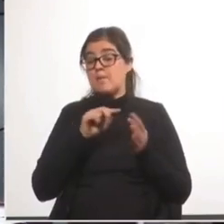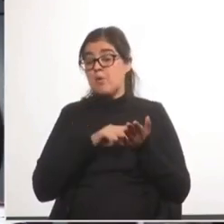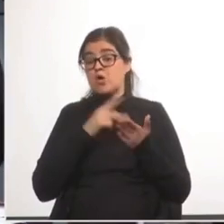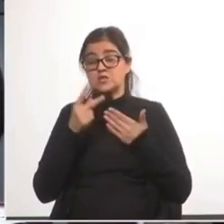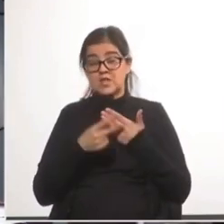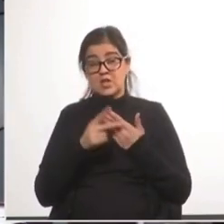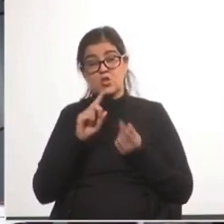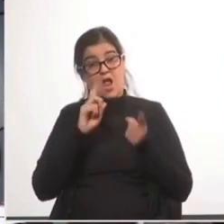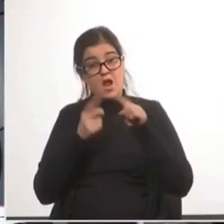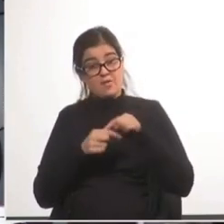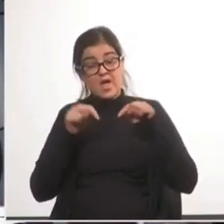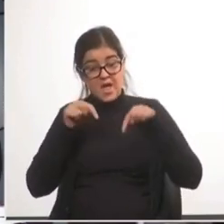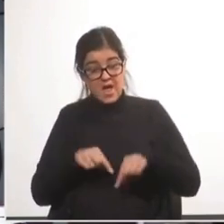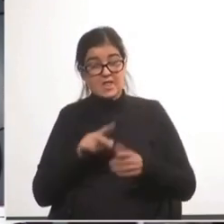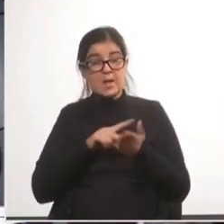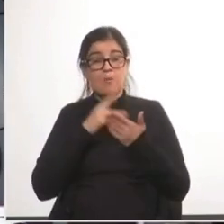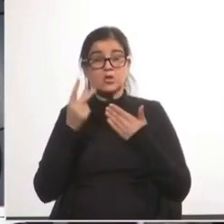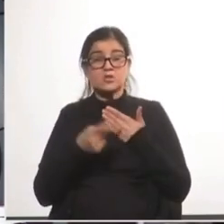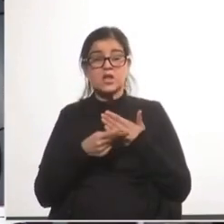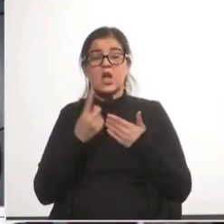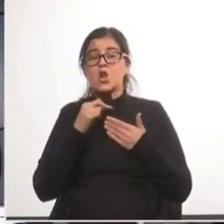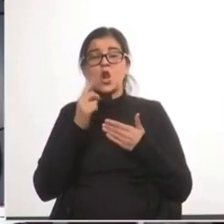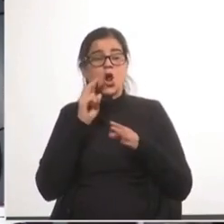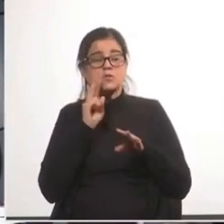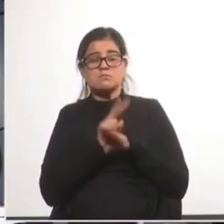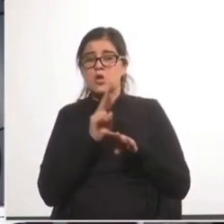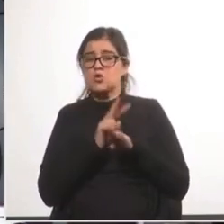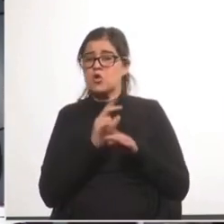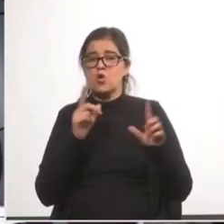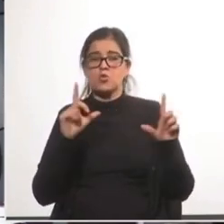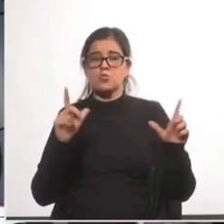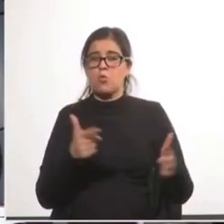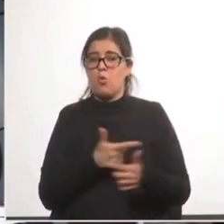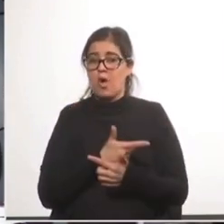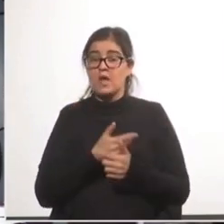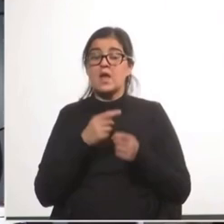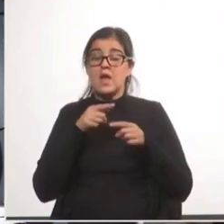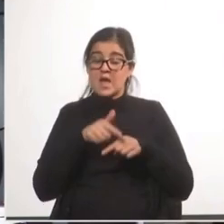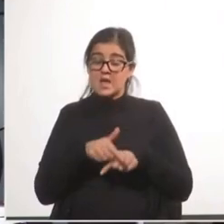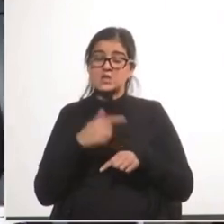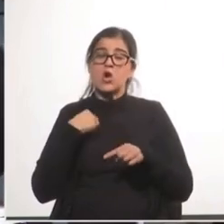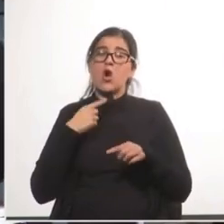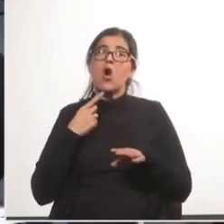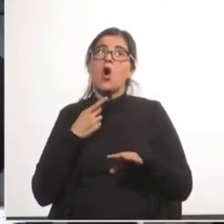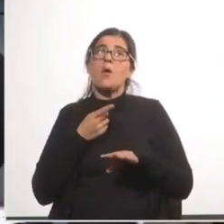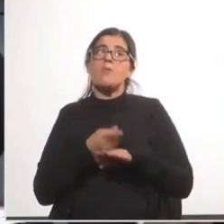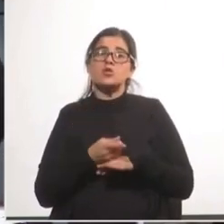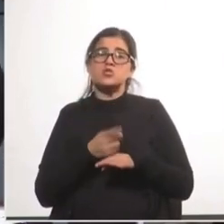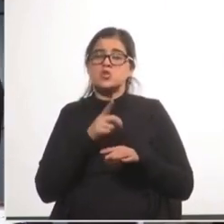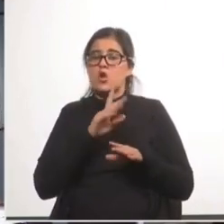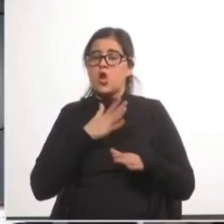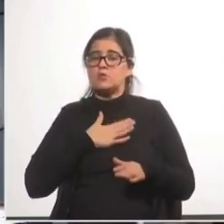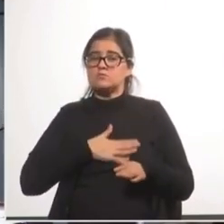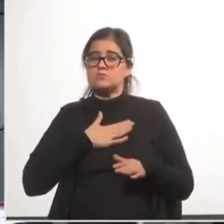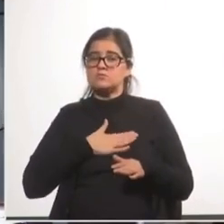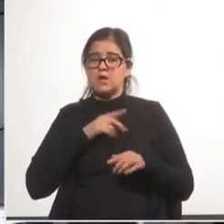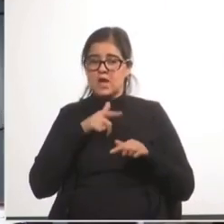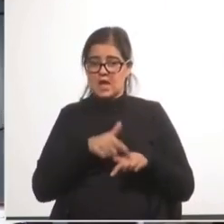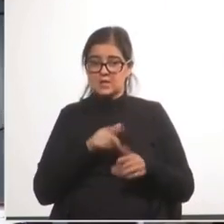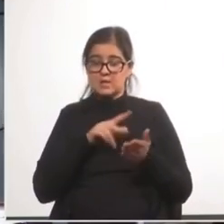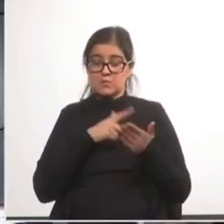proyecto claramente los desprotege. Y esa es nuestra oposición central.